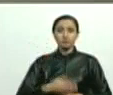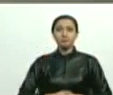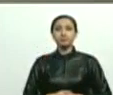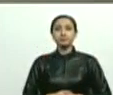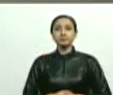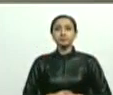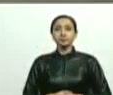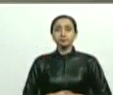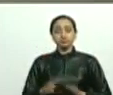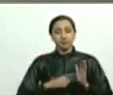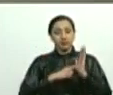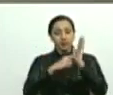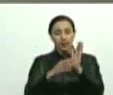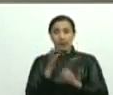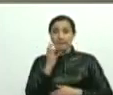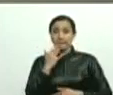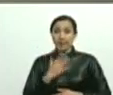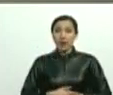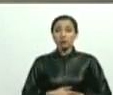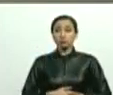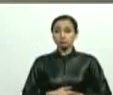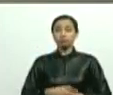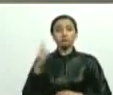deja para todos y todas grandes lecciones.